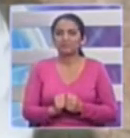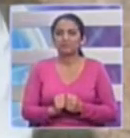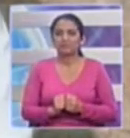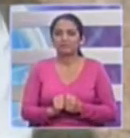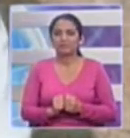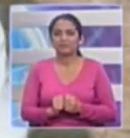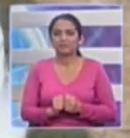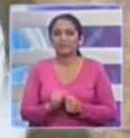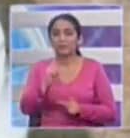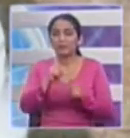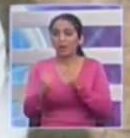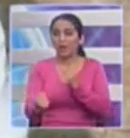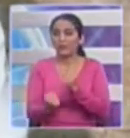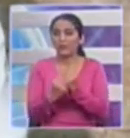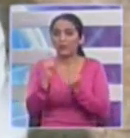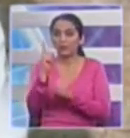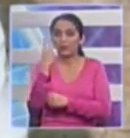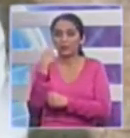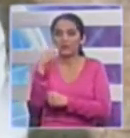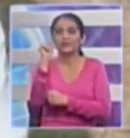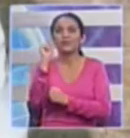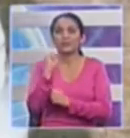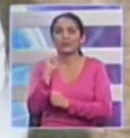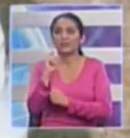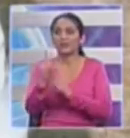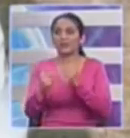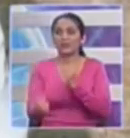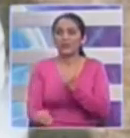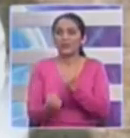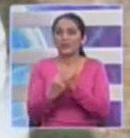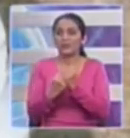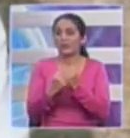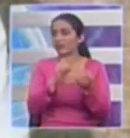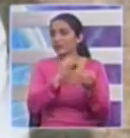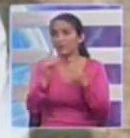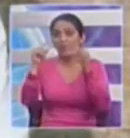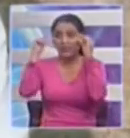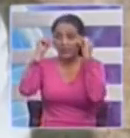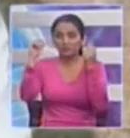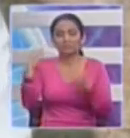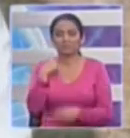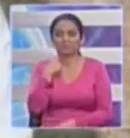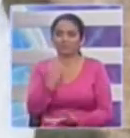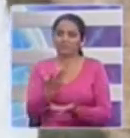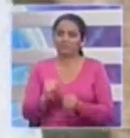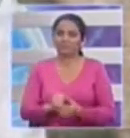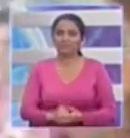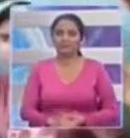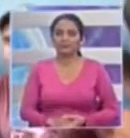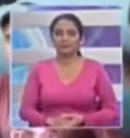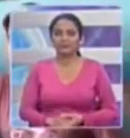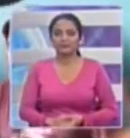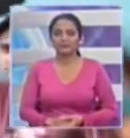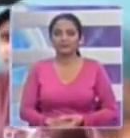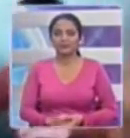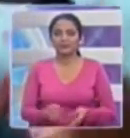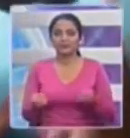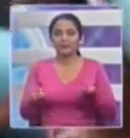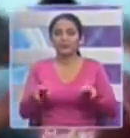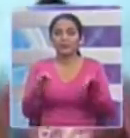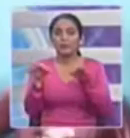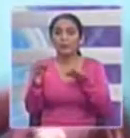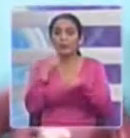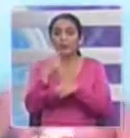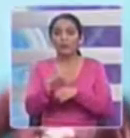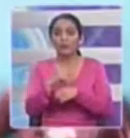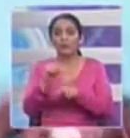y me gusta la idea de ganarle a usted, señor Lasso, por más de 2 millones de votos en la segunda vuelta. Se refirió a una supuesta campaña sucia en su contra